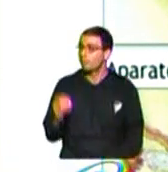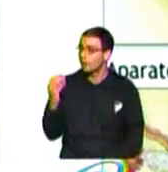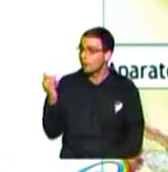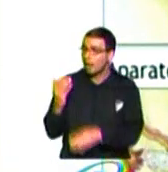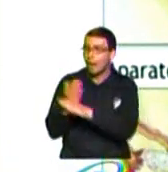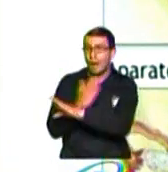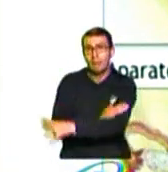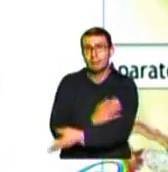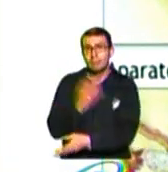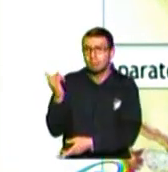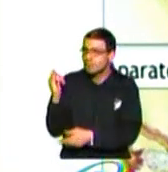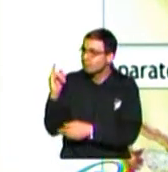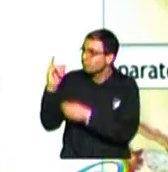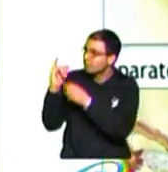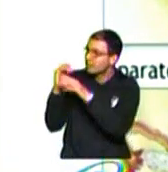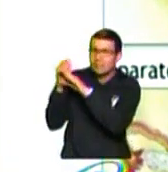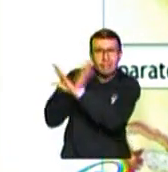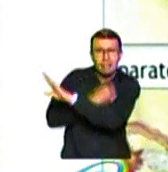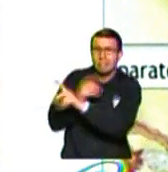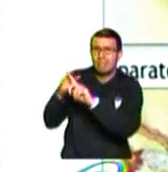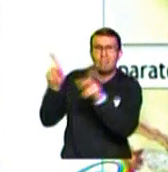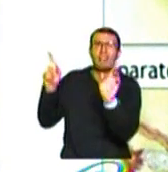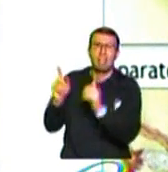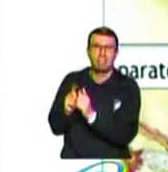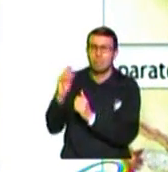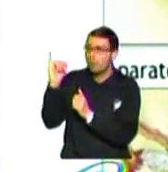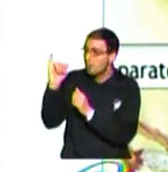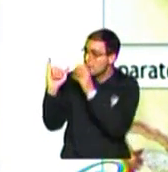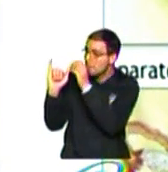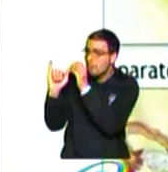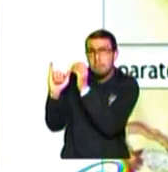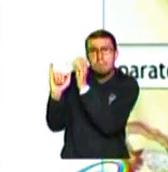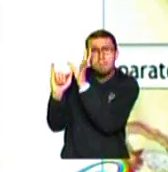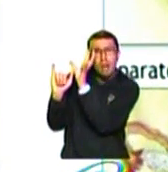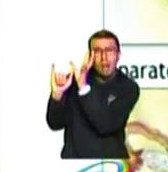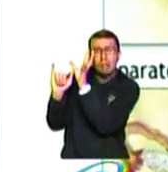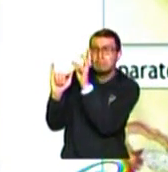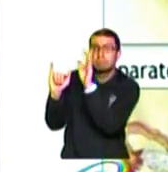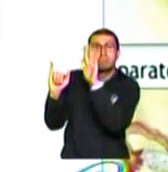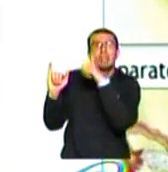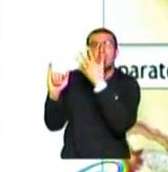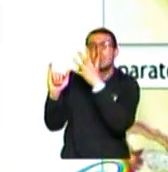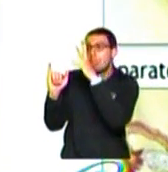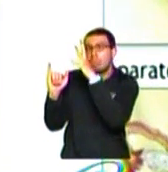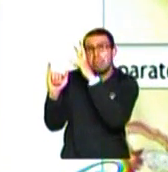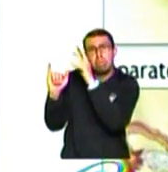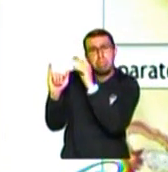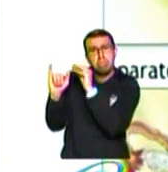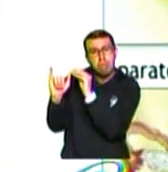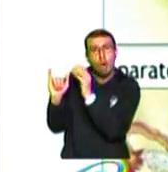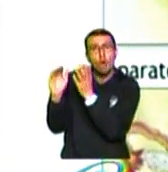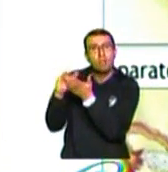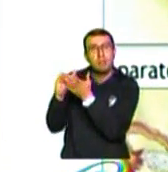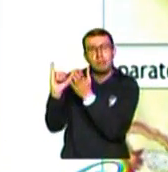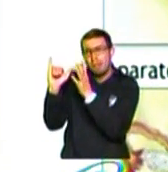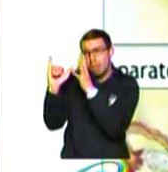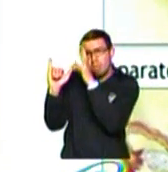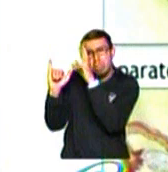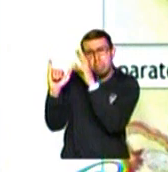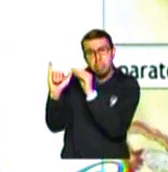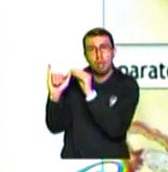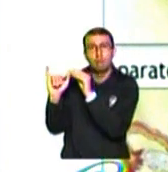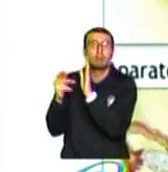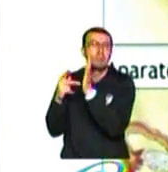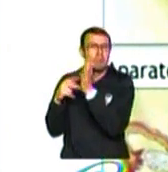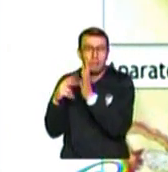flor abierta y ya después es como si la flor hiciera su proceso inverso, como si volviera a ser capullo. Entonces se esconde el